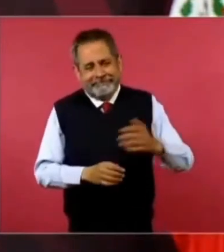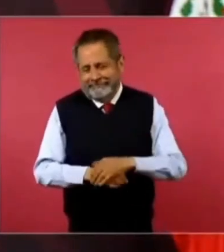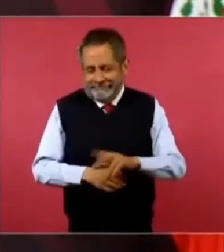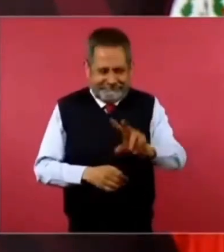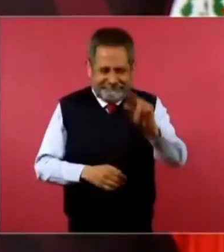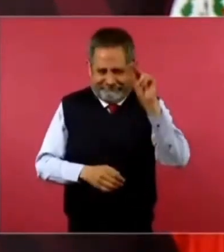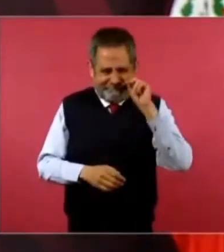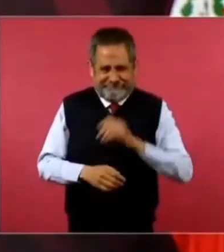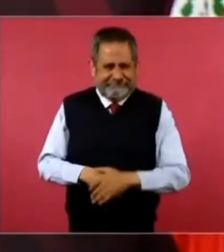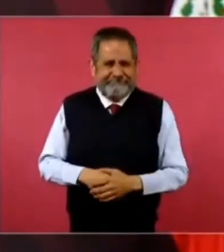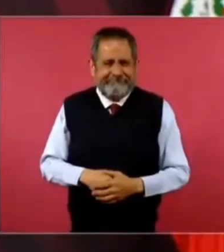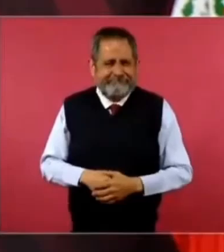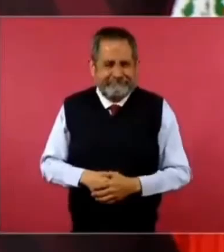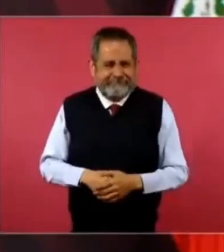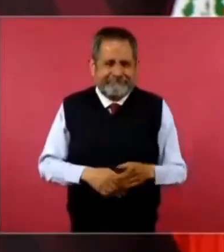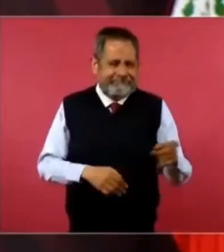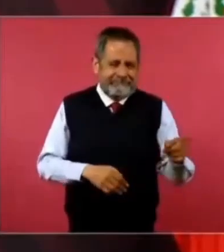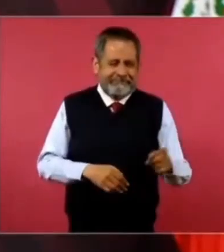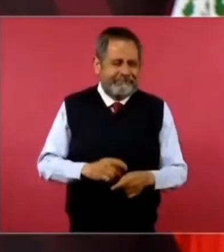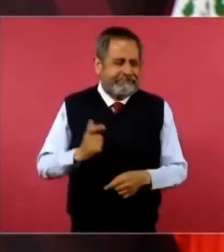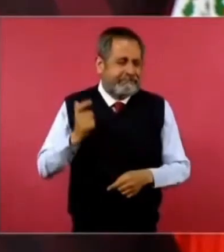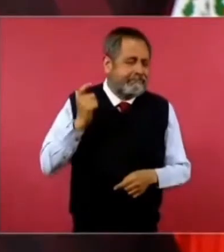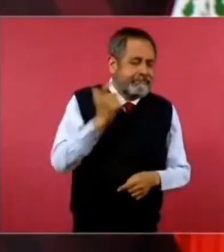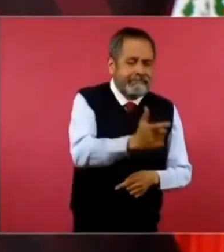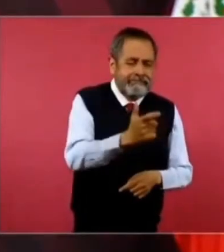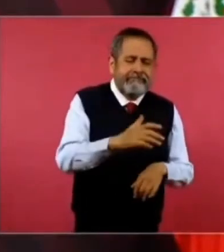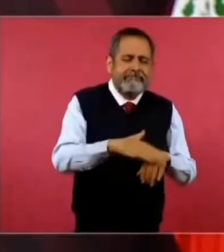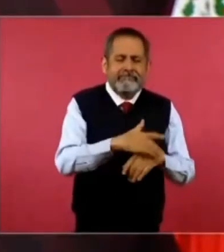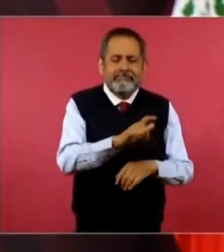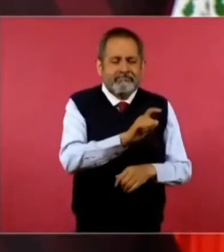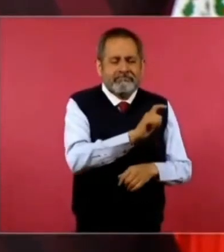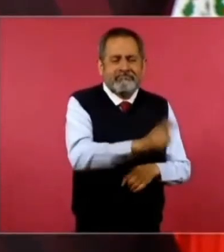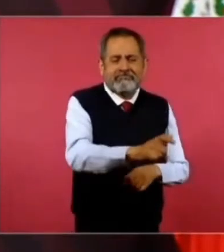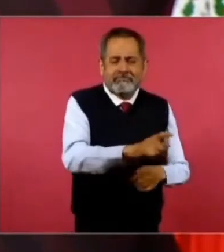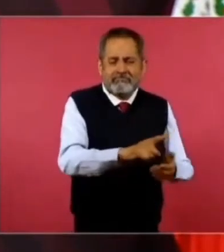No, esa paga